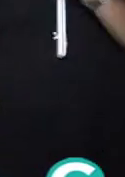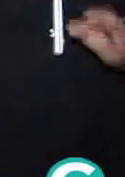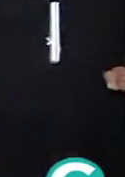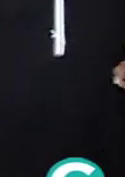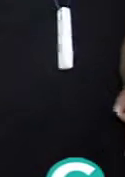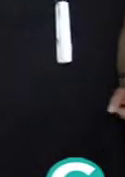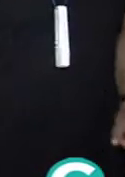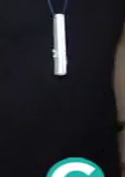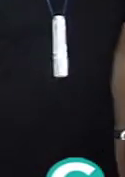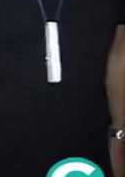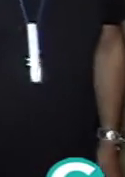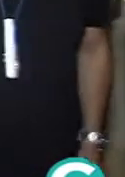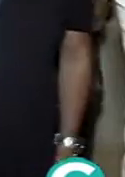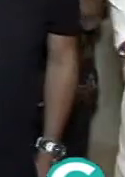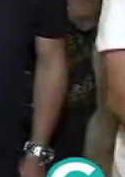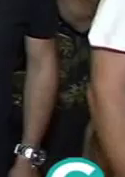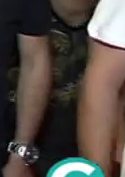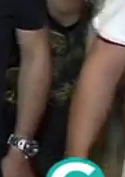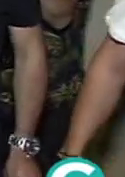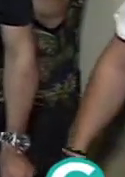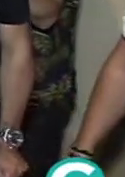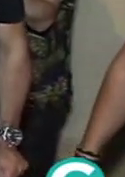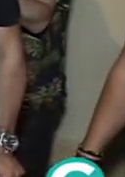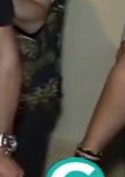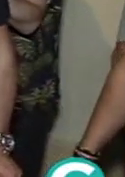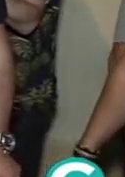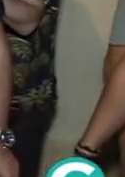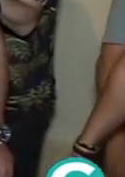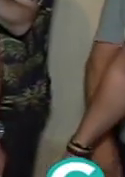nada. Chiquilla, no seas alquiler, ya verás tú cómo sirve.